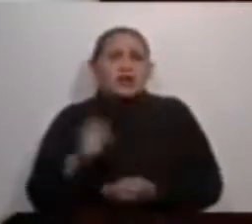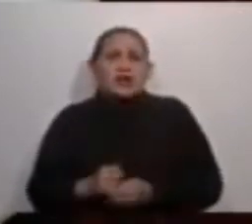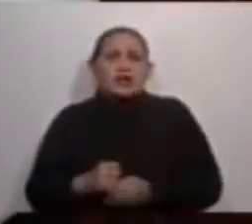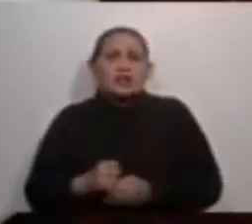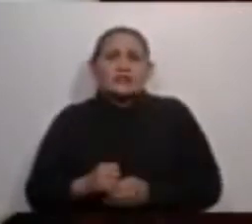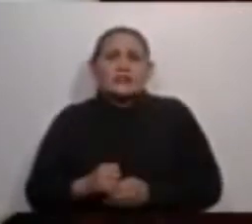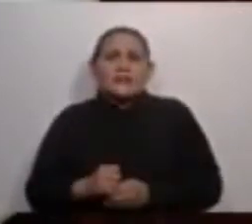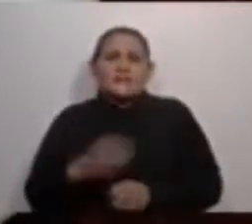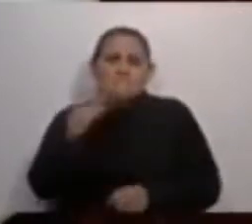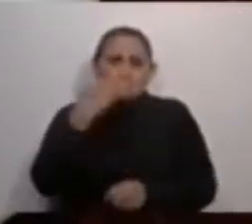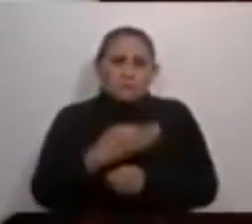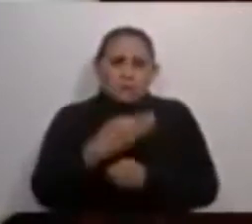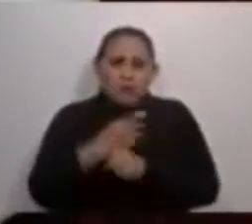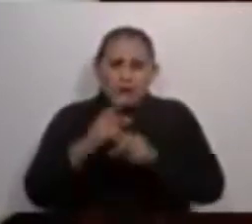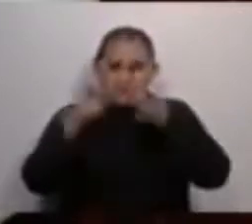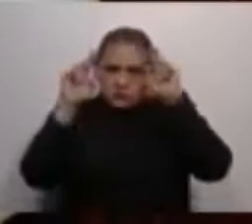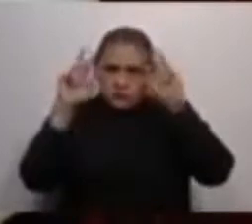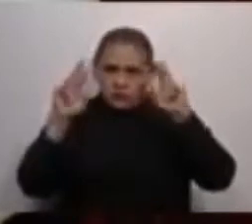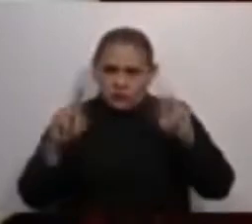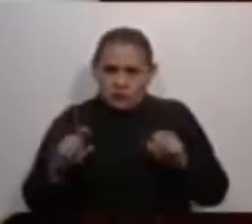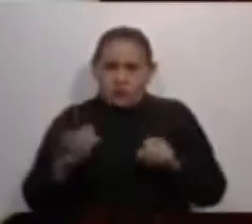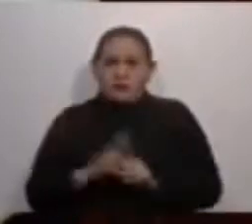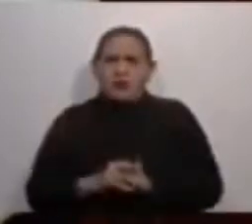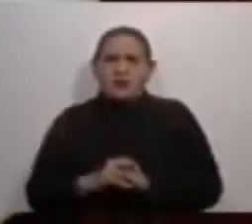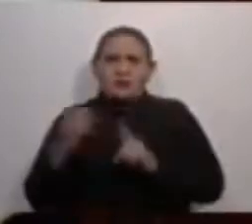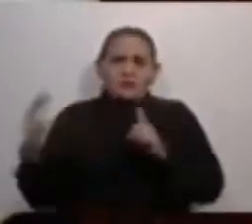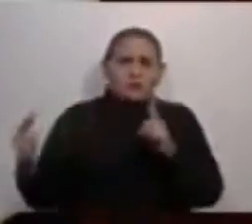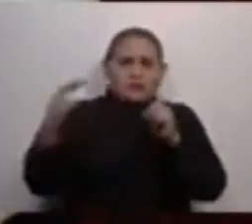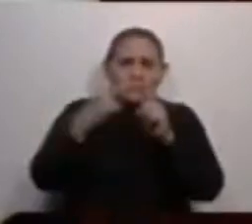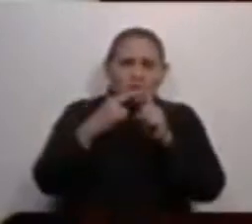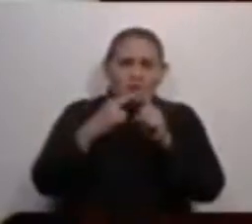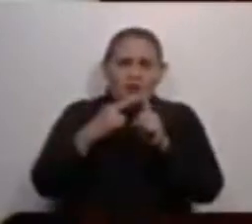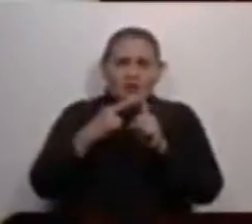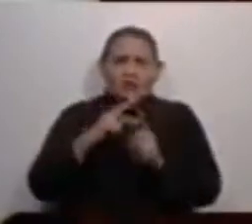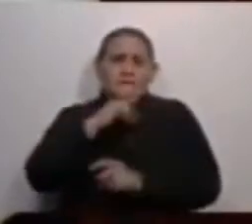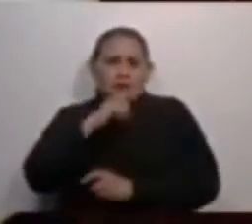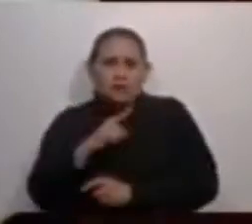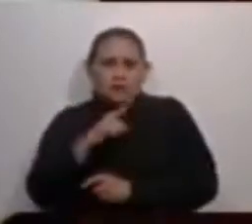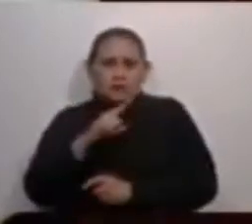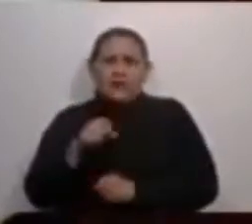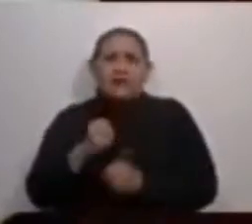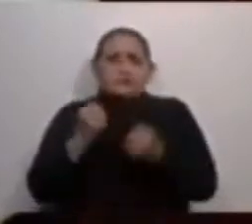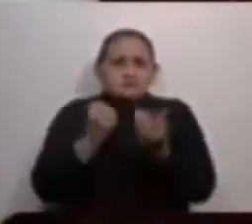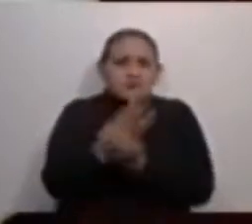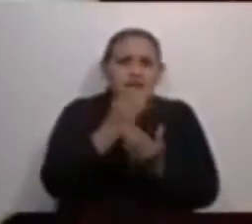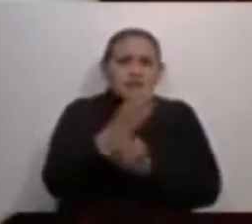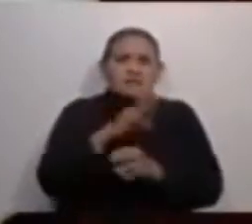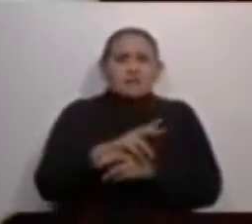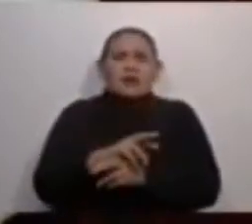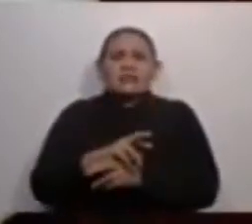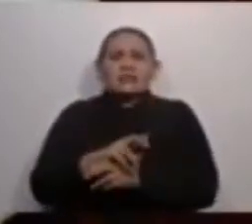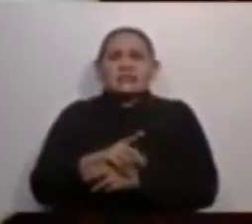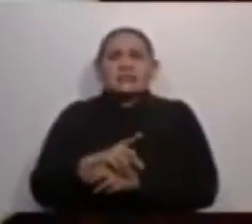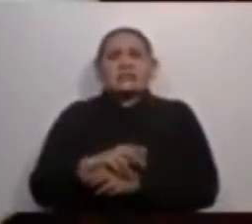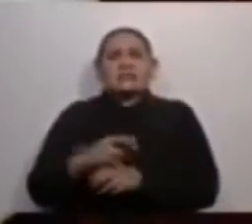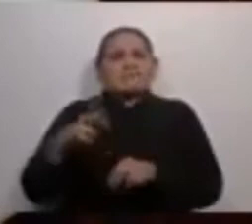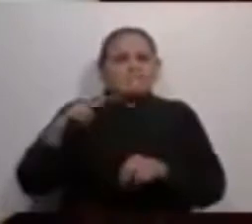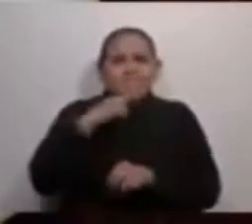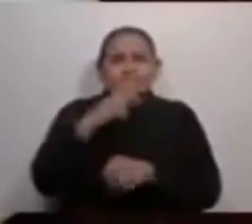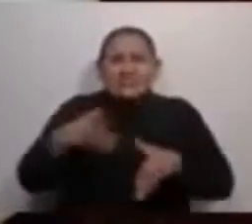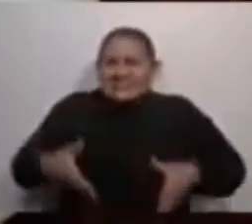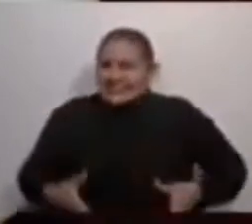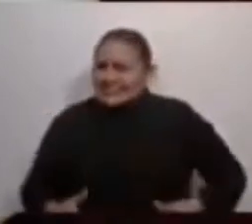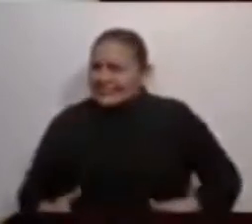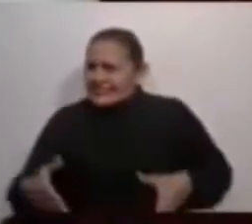para plantearnos desafíos importantes para ser mejores. Para salir más rápidamente de este túnel largo y oscuro,